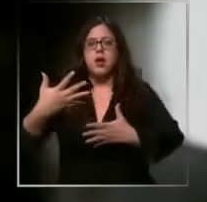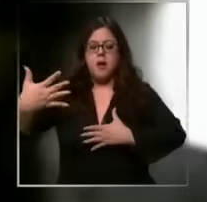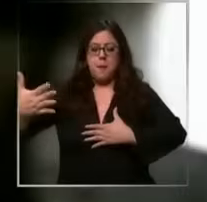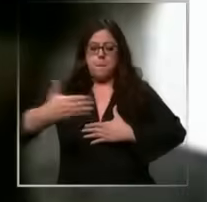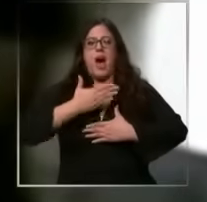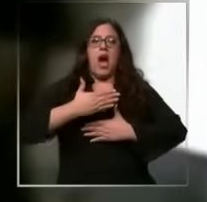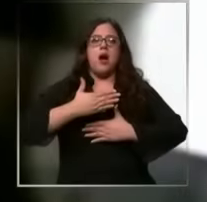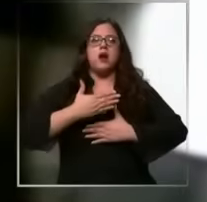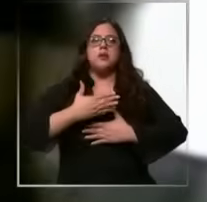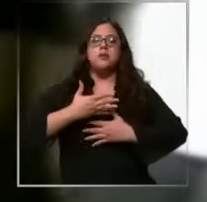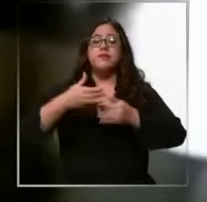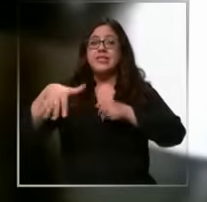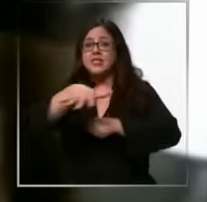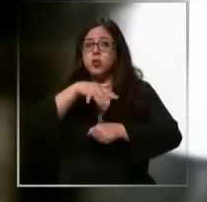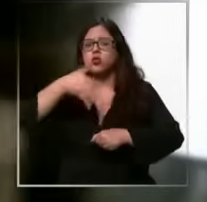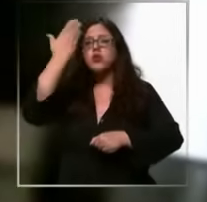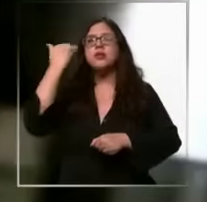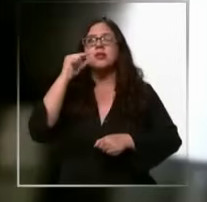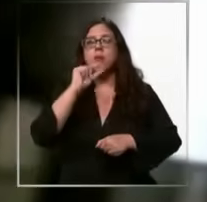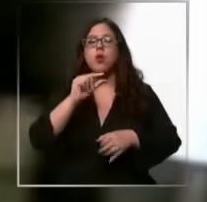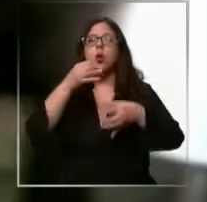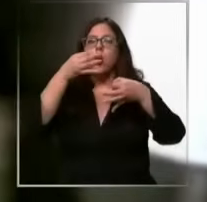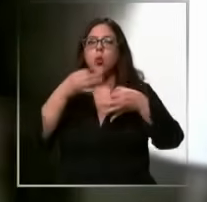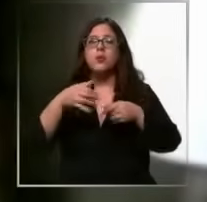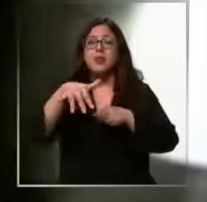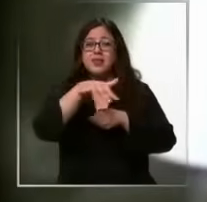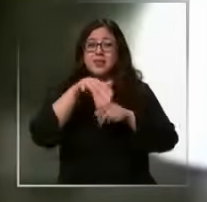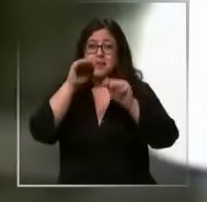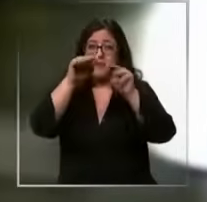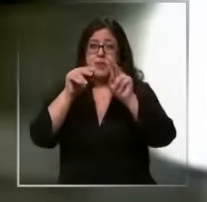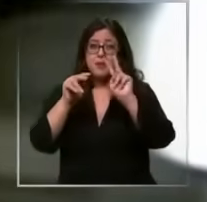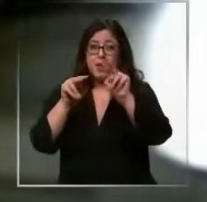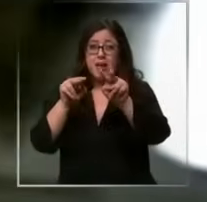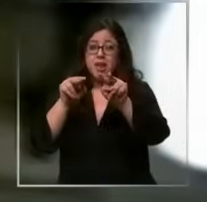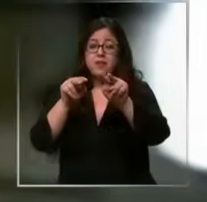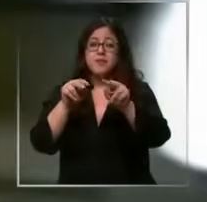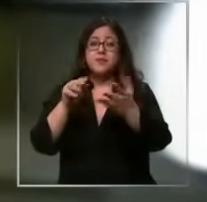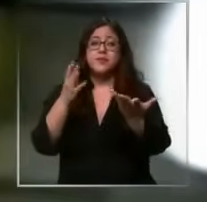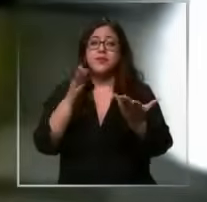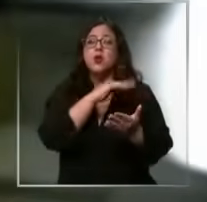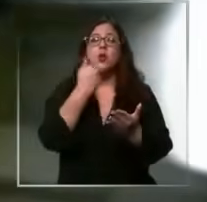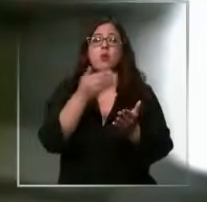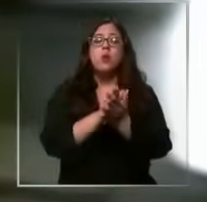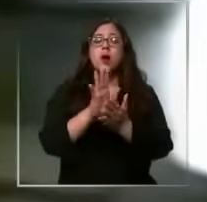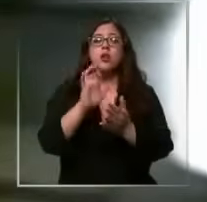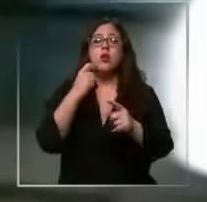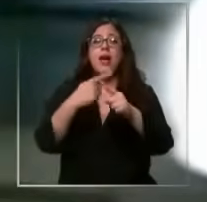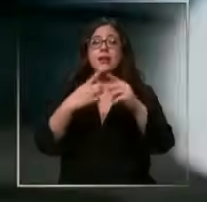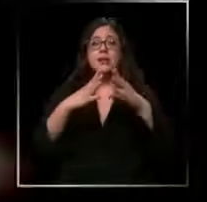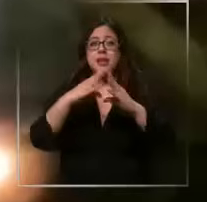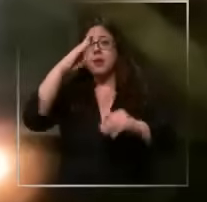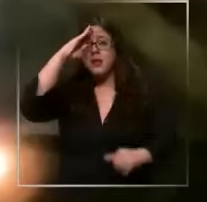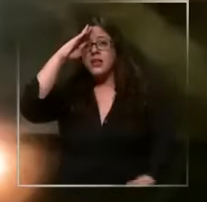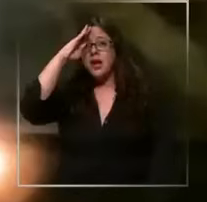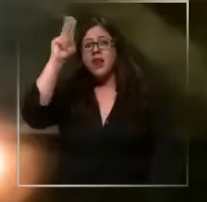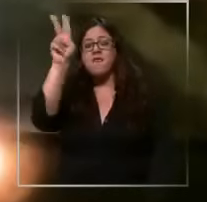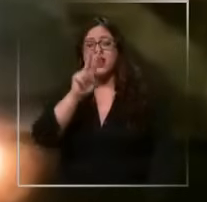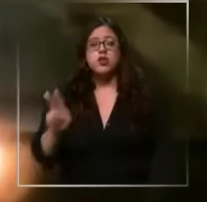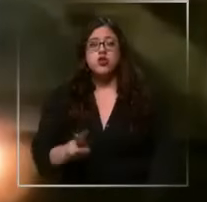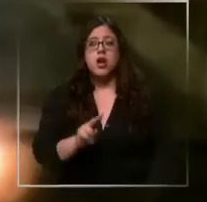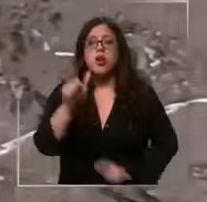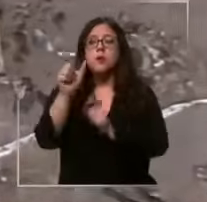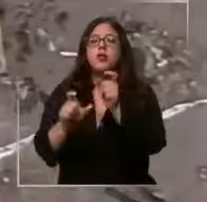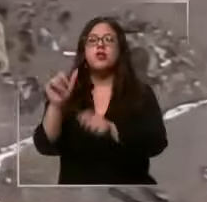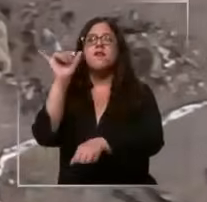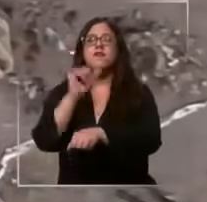Y ahora en situaciones recientes, las puestas en escenas, como la que acabó con la vida del exteniente venezolano Ronald Ojeda. Falsos policías